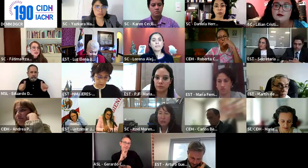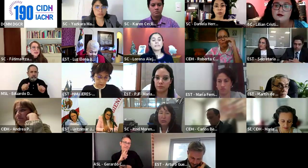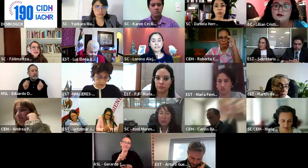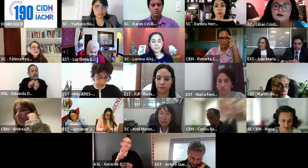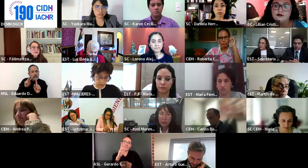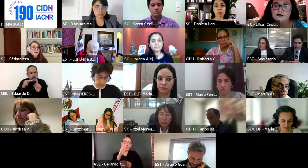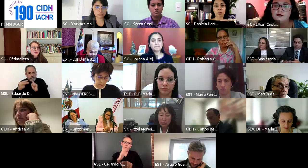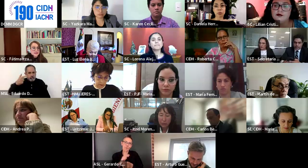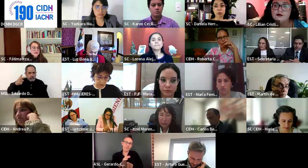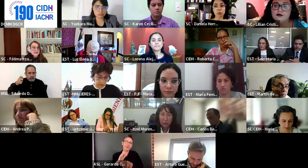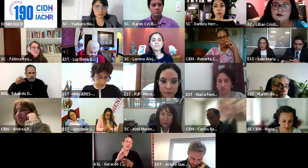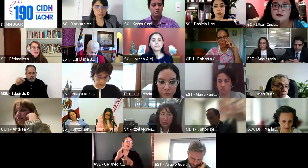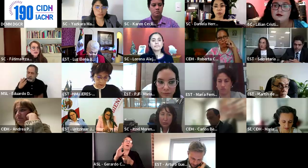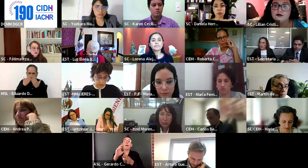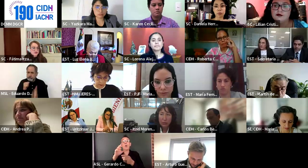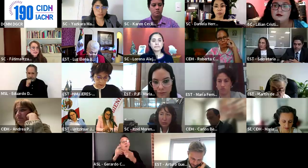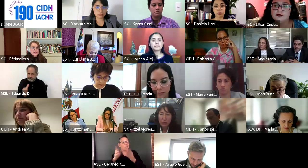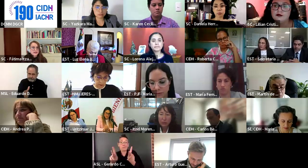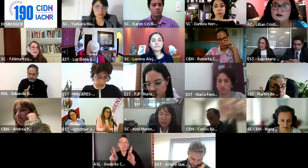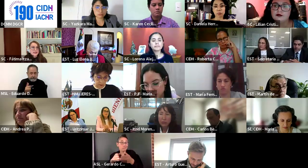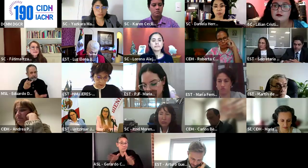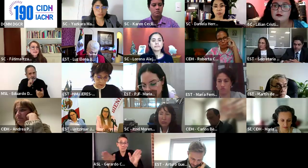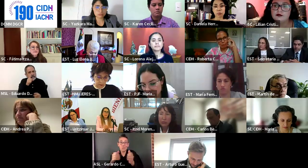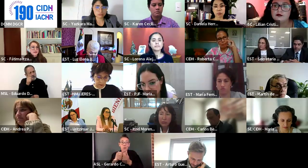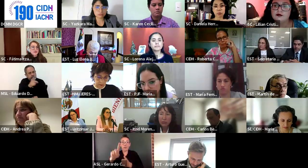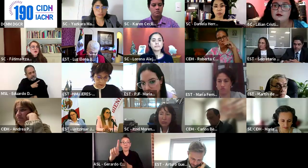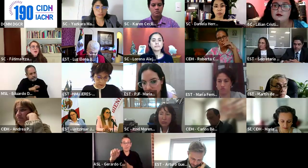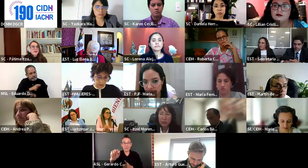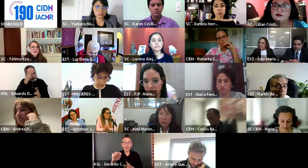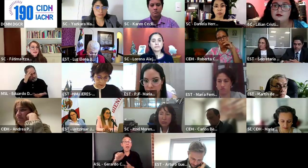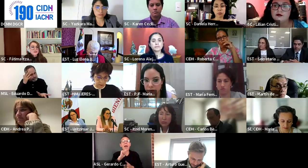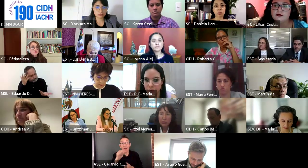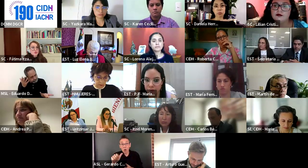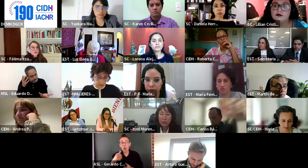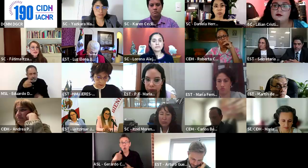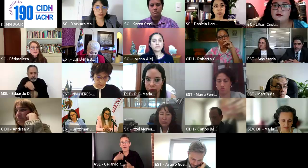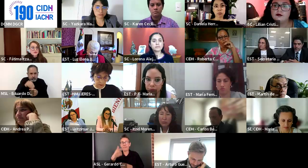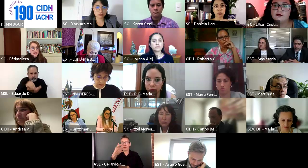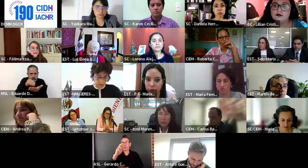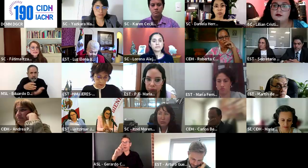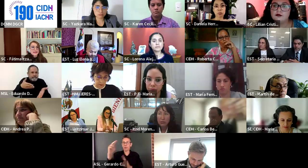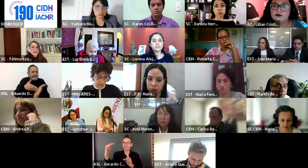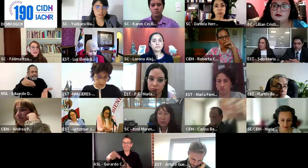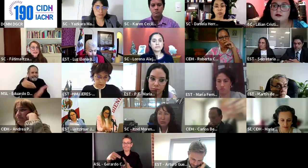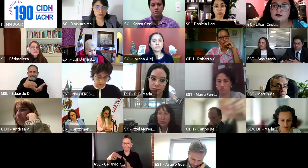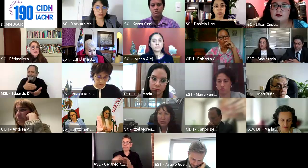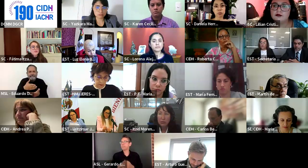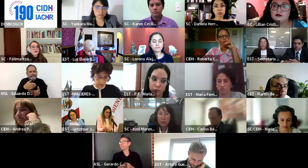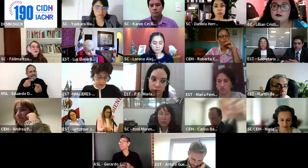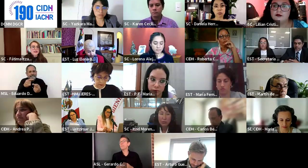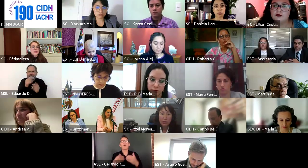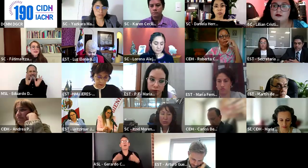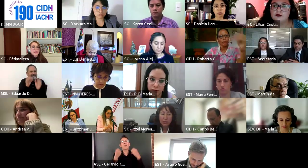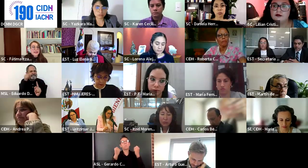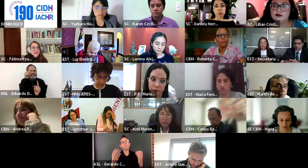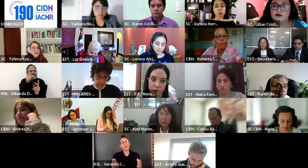género. Es importante también reconocer que sigue habiendo barreras muy particulares generadas